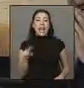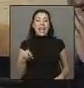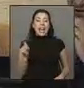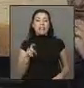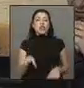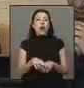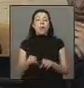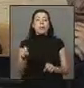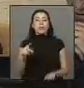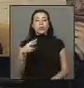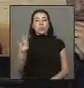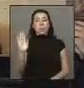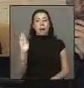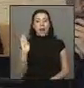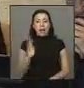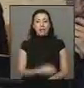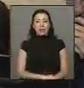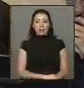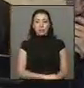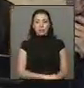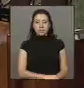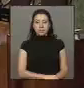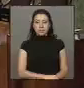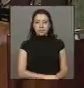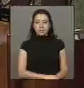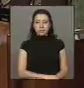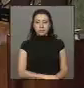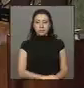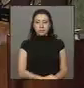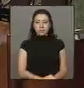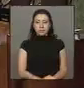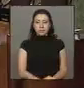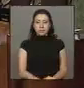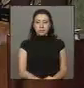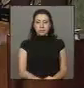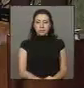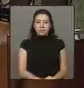palabra en este acuerdo. He dicho.